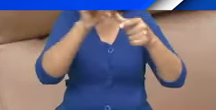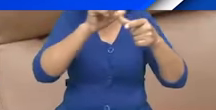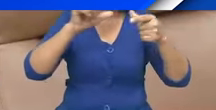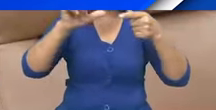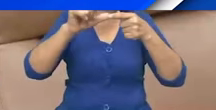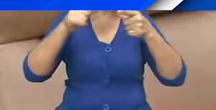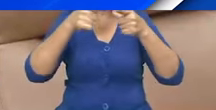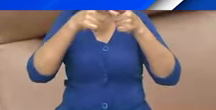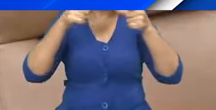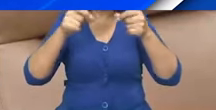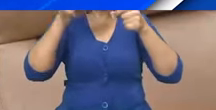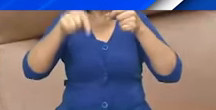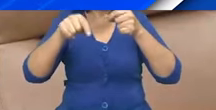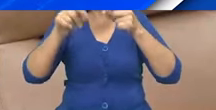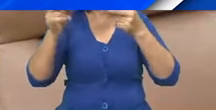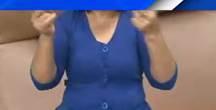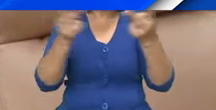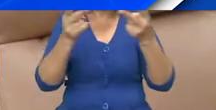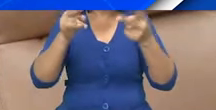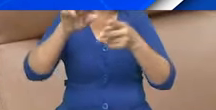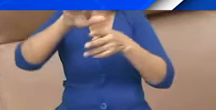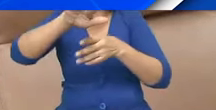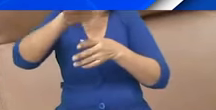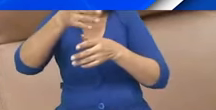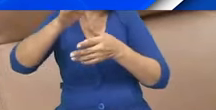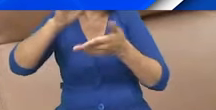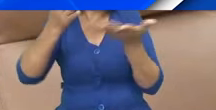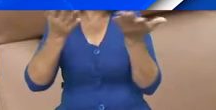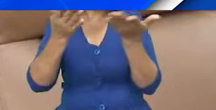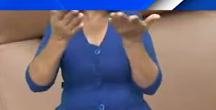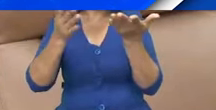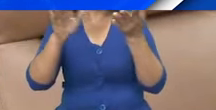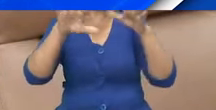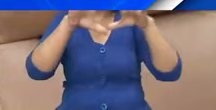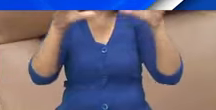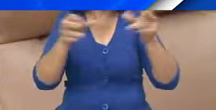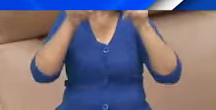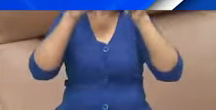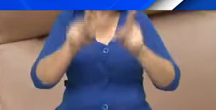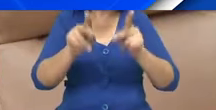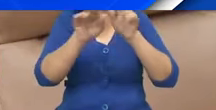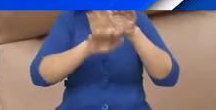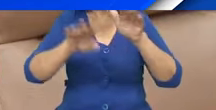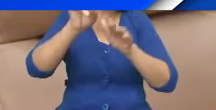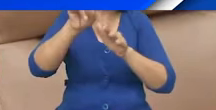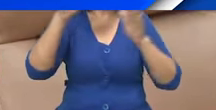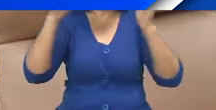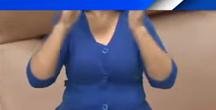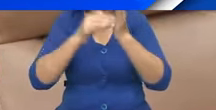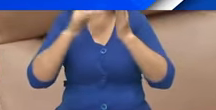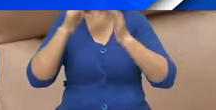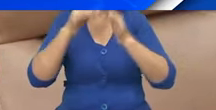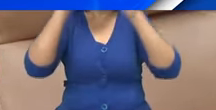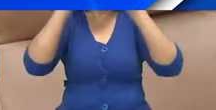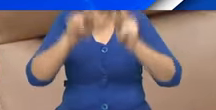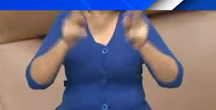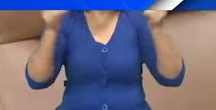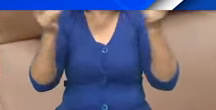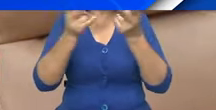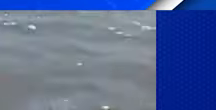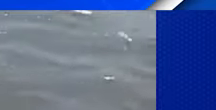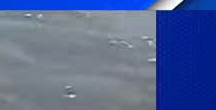de Managua, que se calcula su población en un poco más de 2 millones de